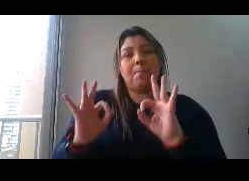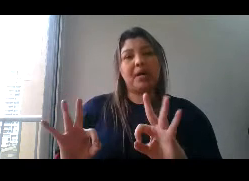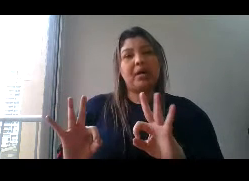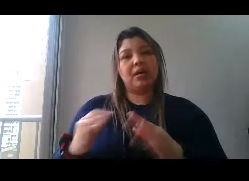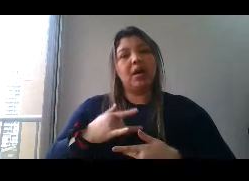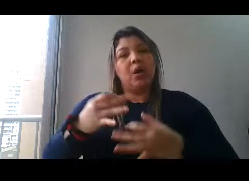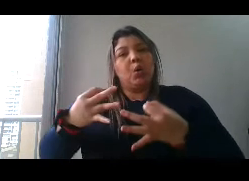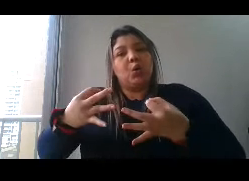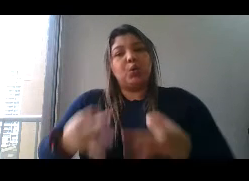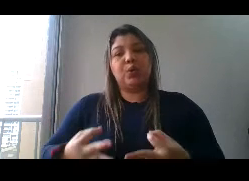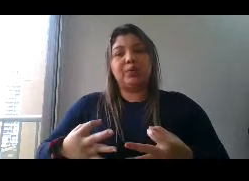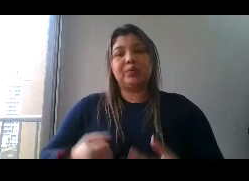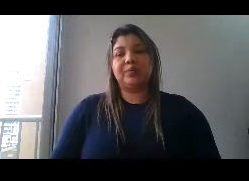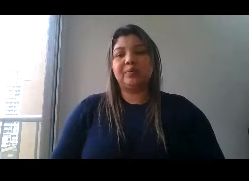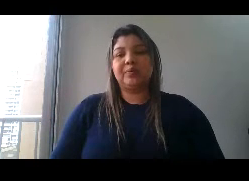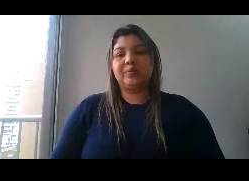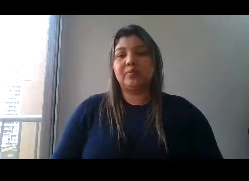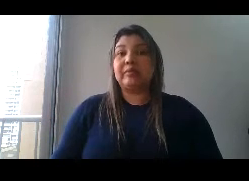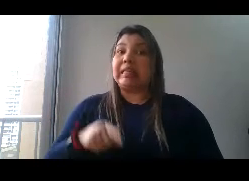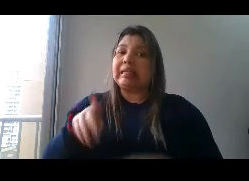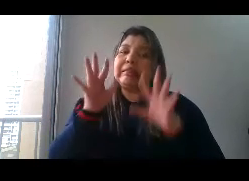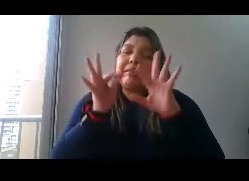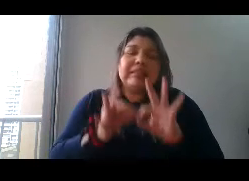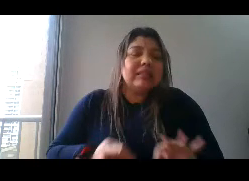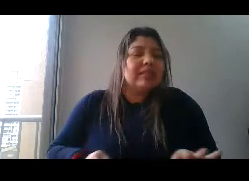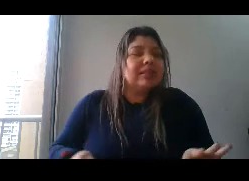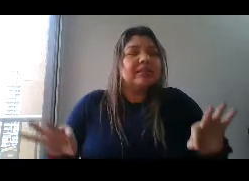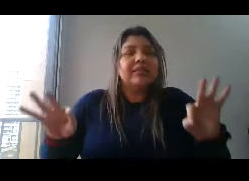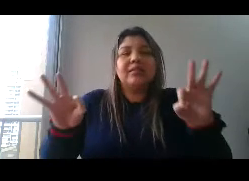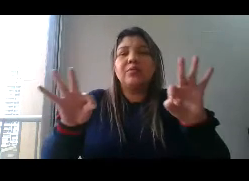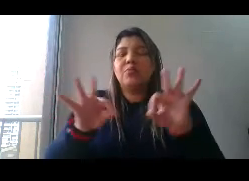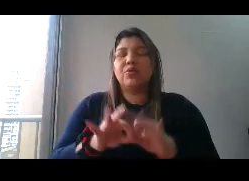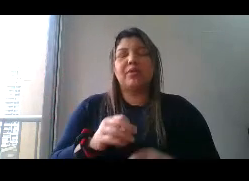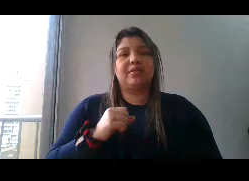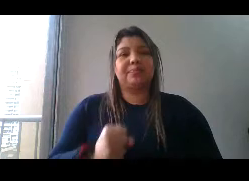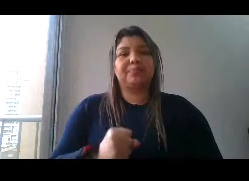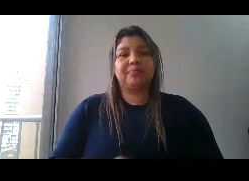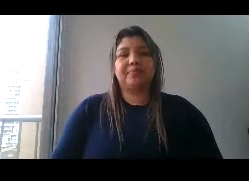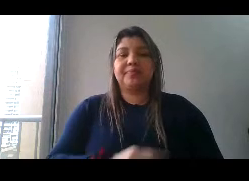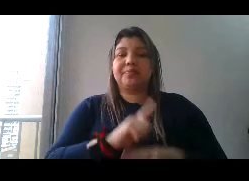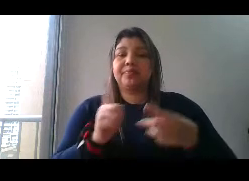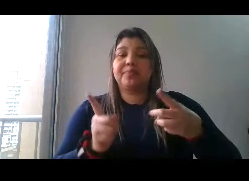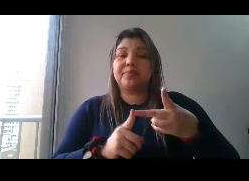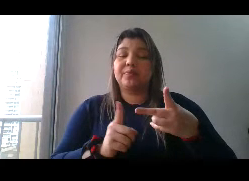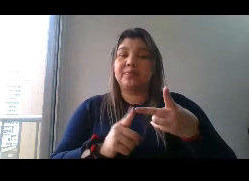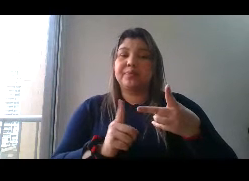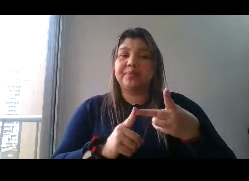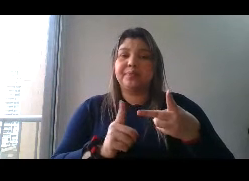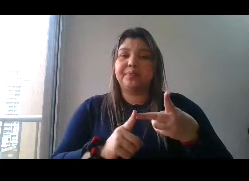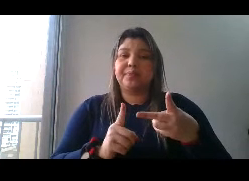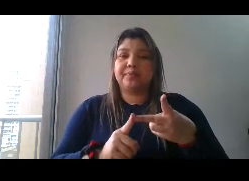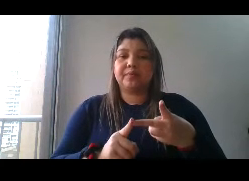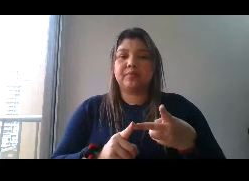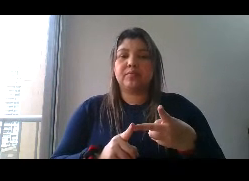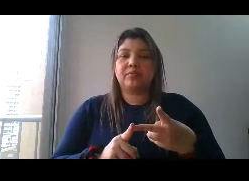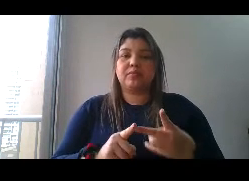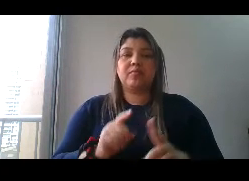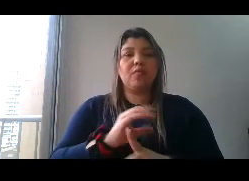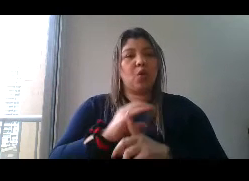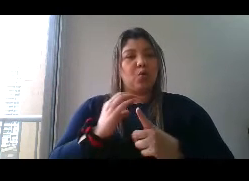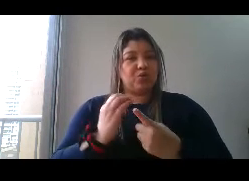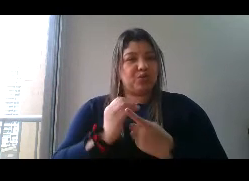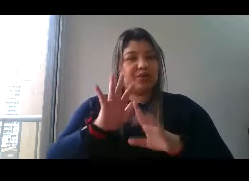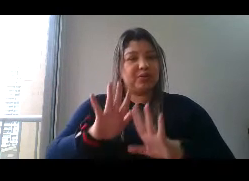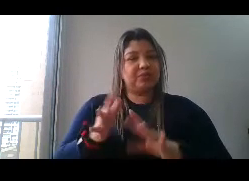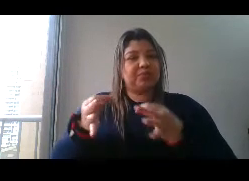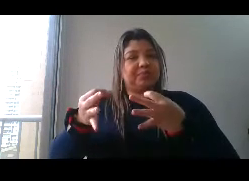segura. Eso es importante tenerlo en cuenta. Y el otro punto de esa política y esos principios de